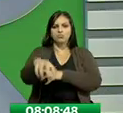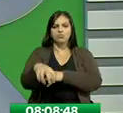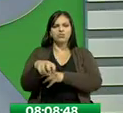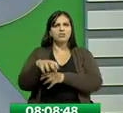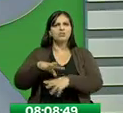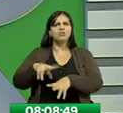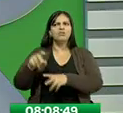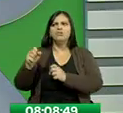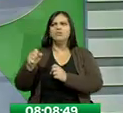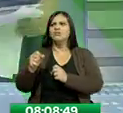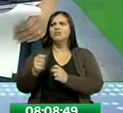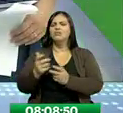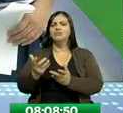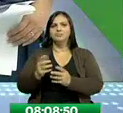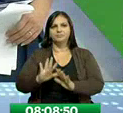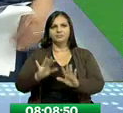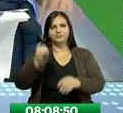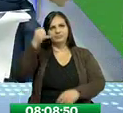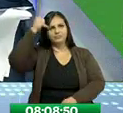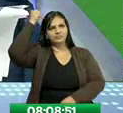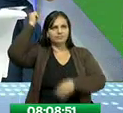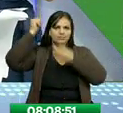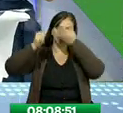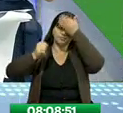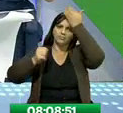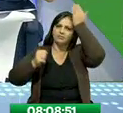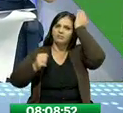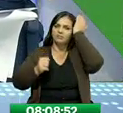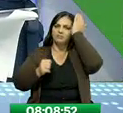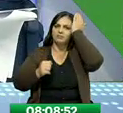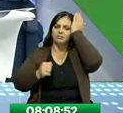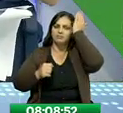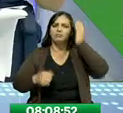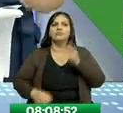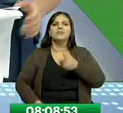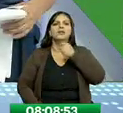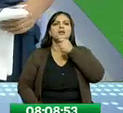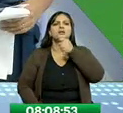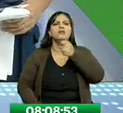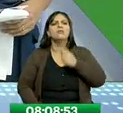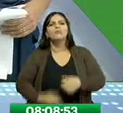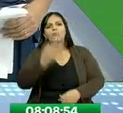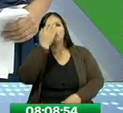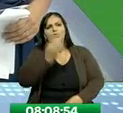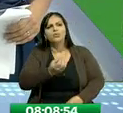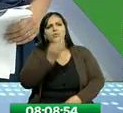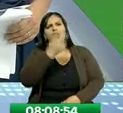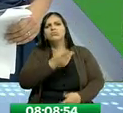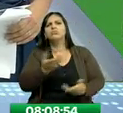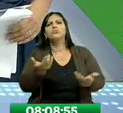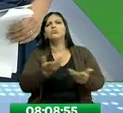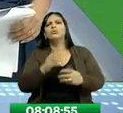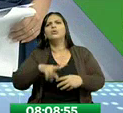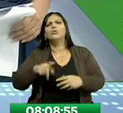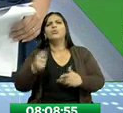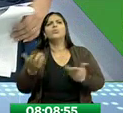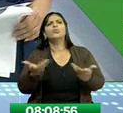jose morales con la ampliación buenos días en qué parte de la urbe ocurrió exactamente esto buenos días